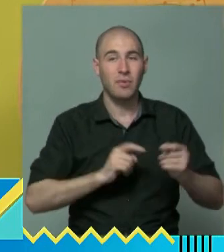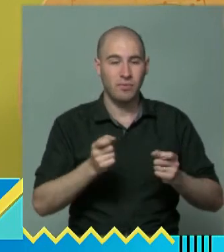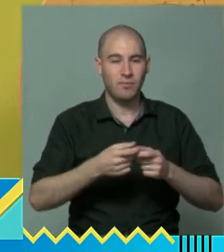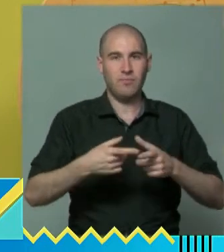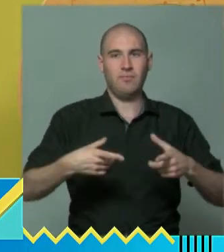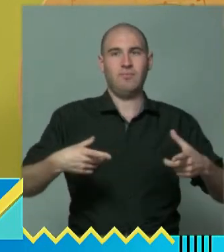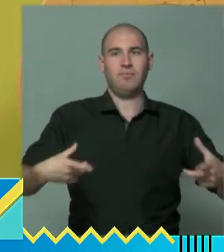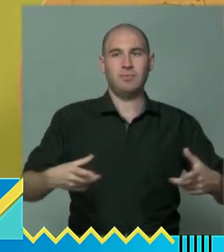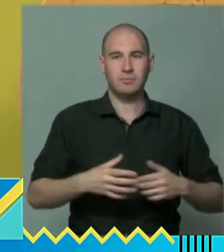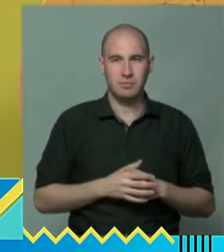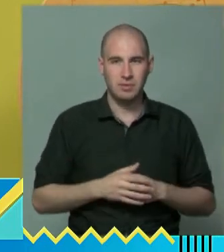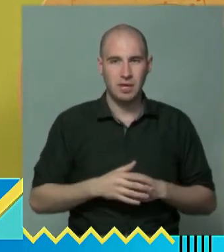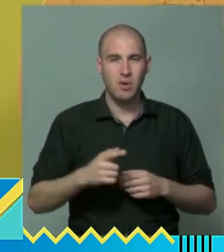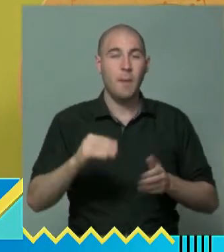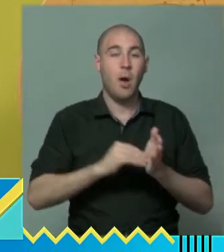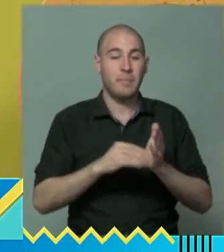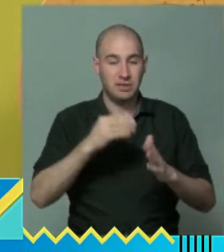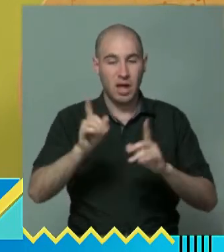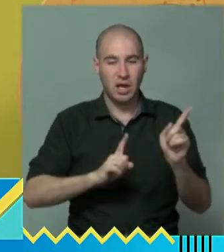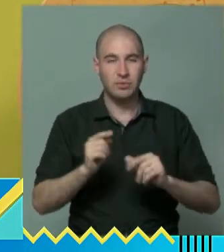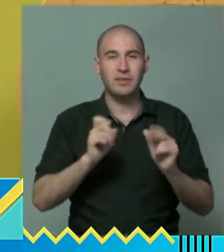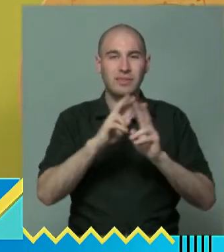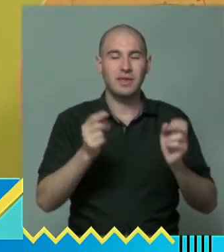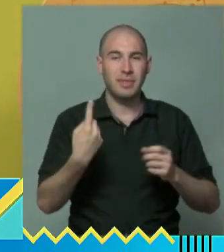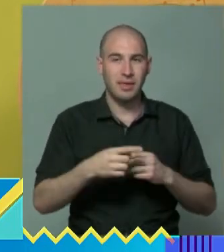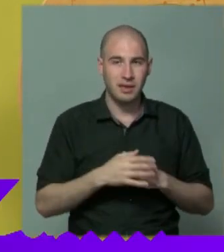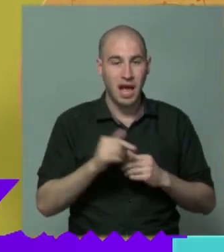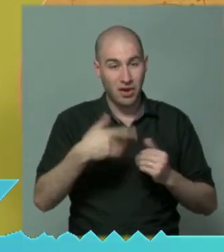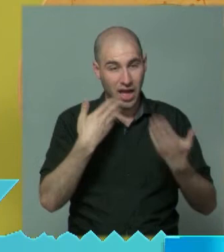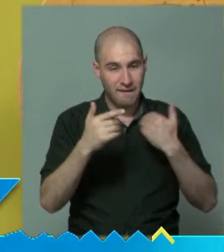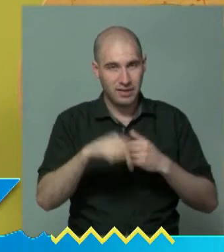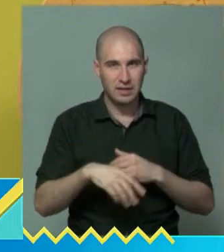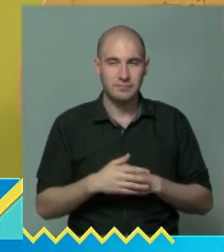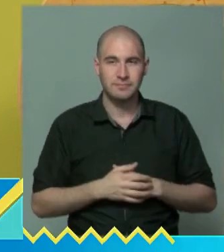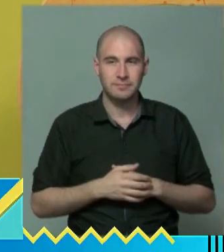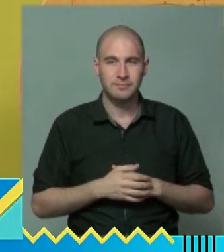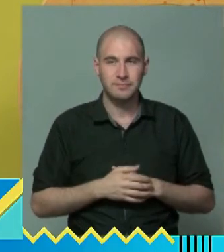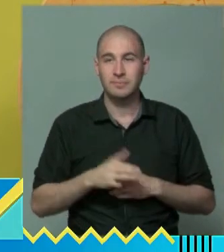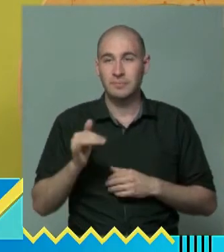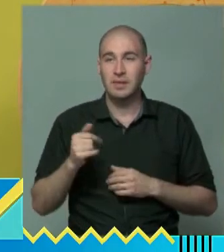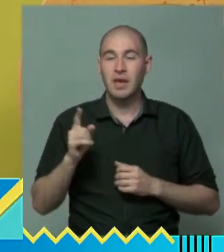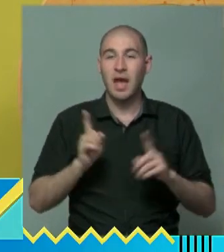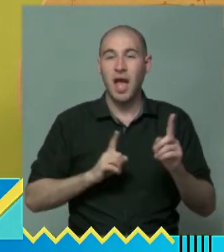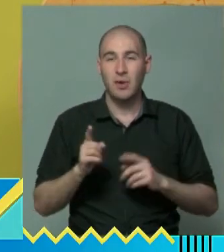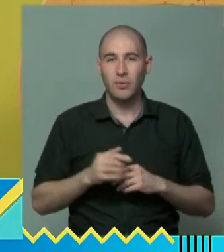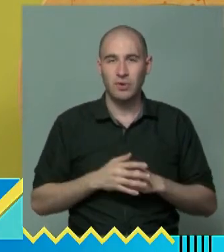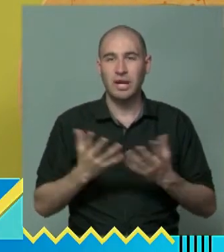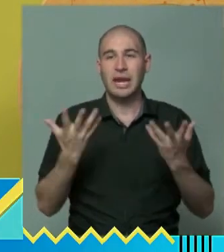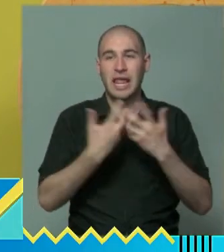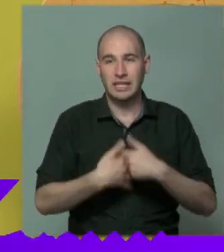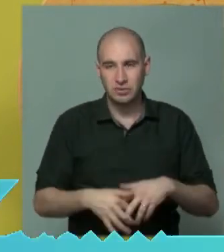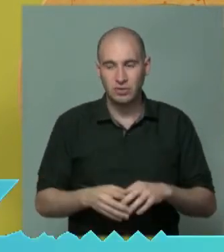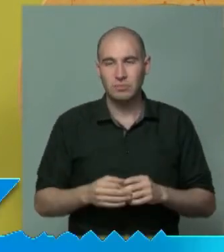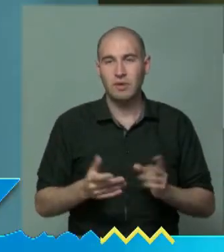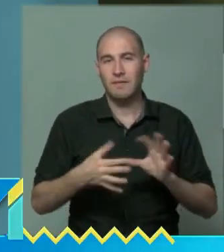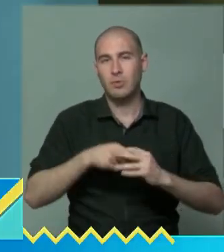crecimiento exponencial en determinada época, que tiene que ver con lo que estamos hablando, evidentemente. Bueno, justamente algunos vínculos, si